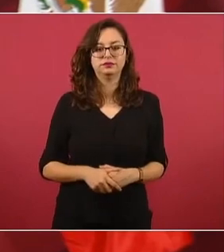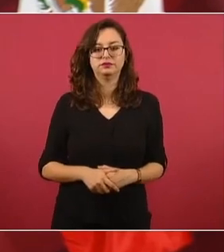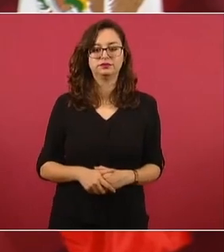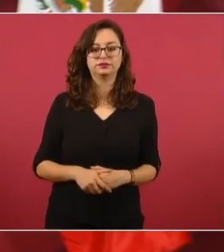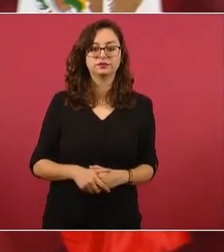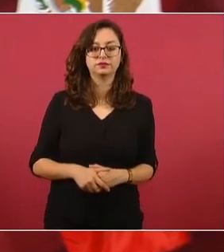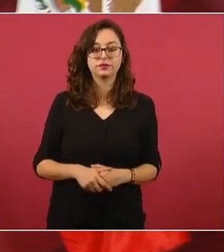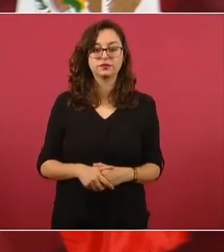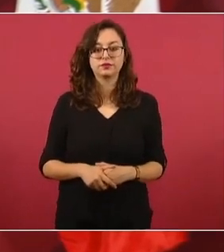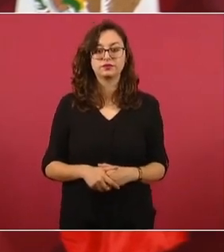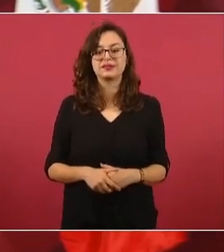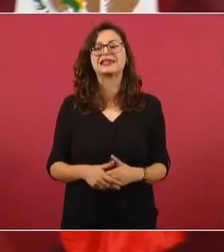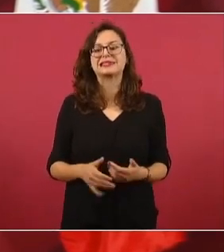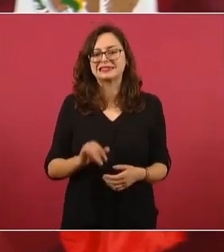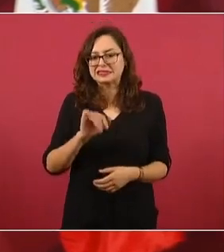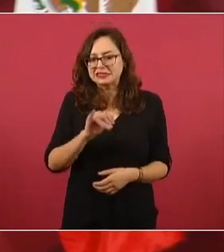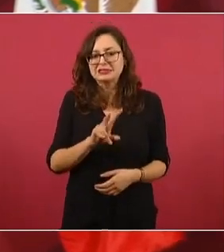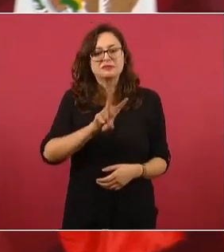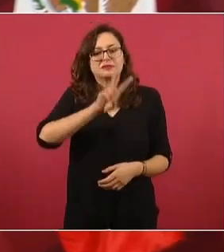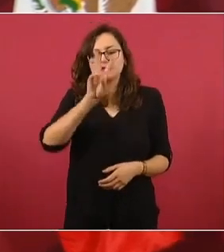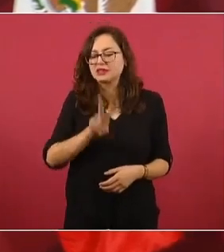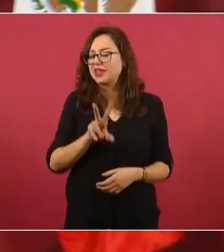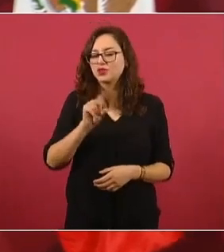no se les debió despedir.